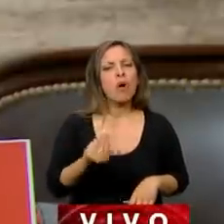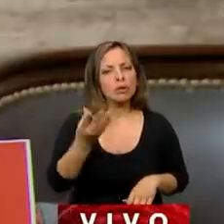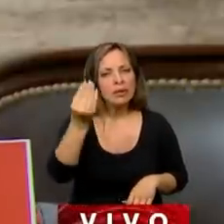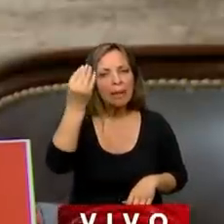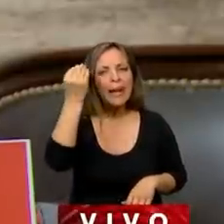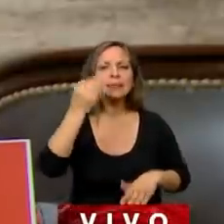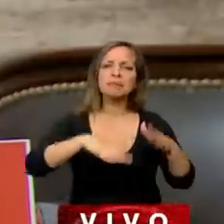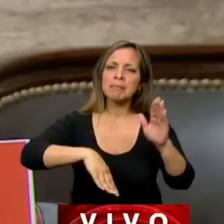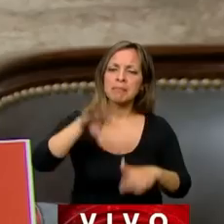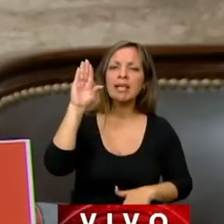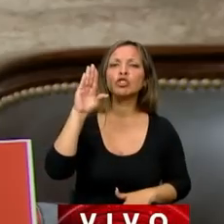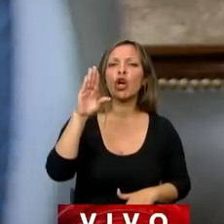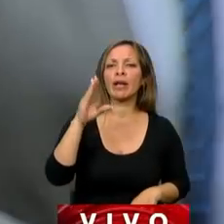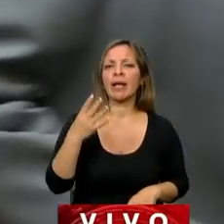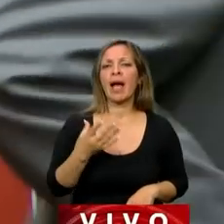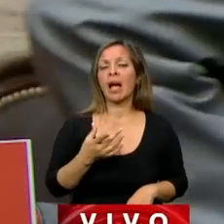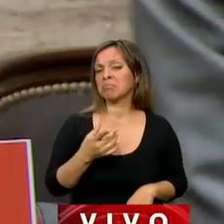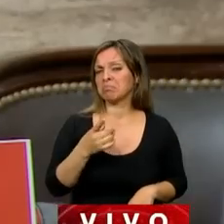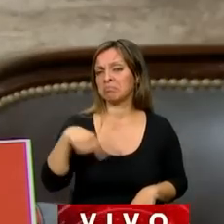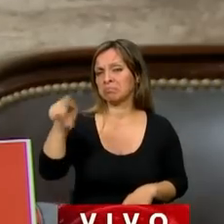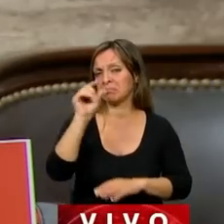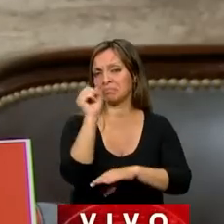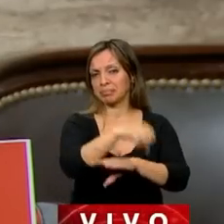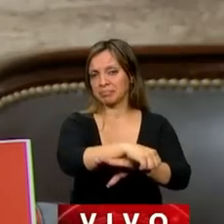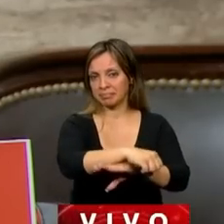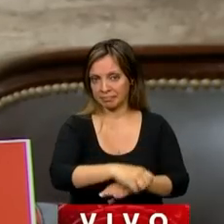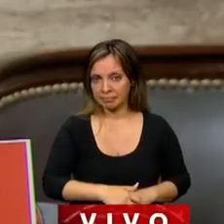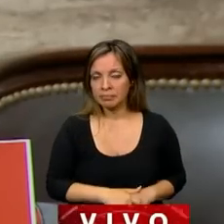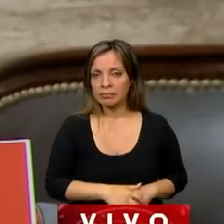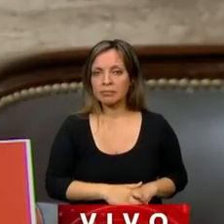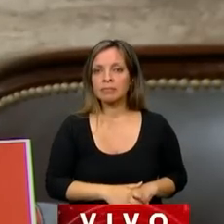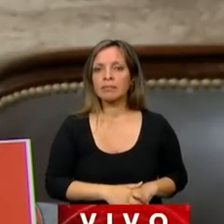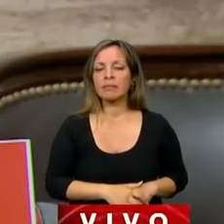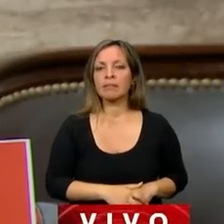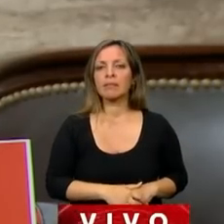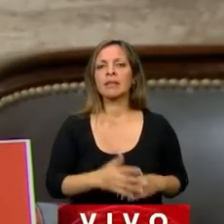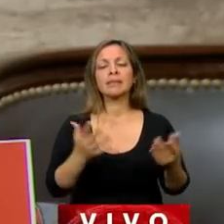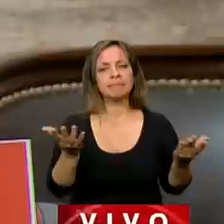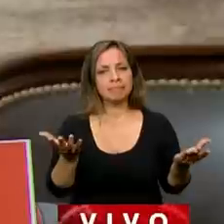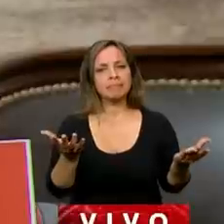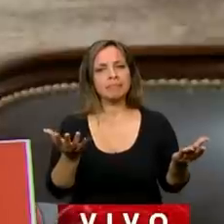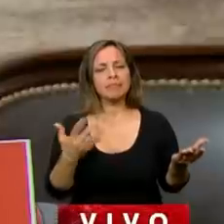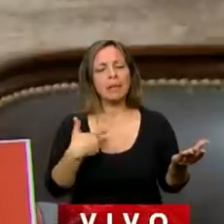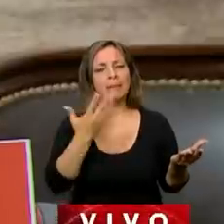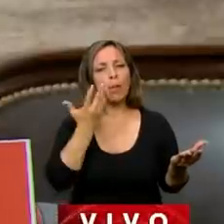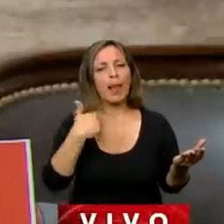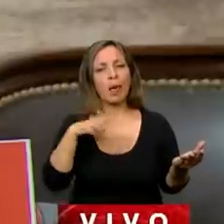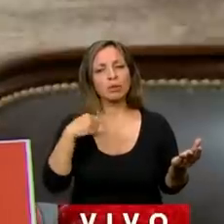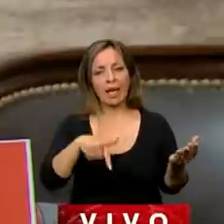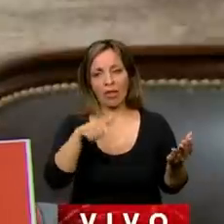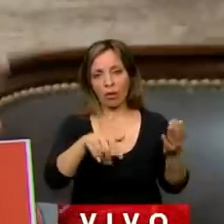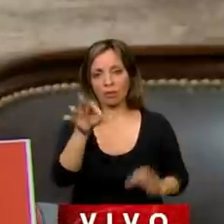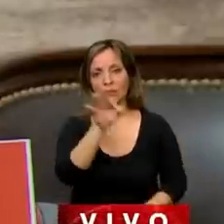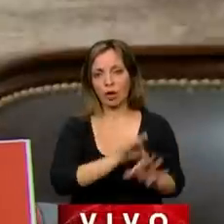en la mayoría, no han sido escuchadas. Por eso nos habría gustado que en este proyecto